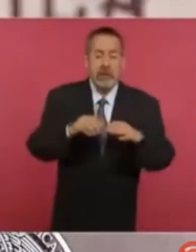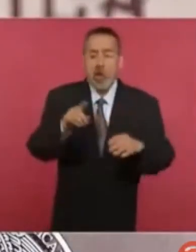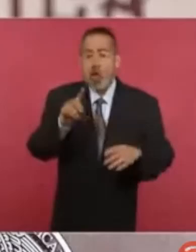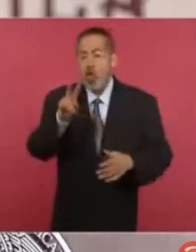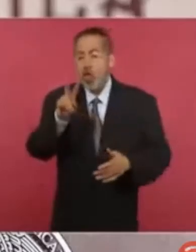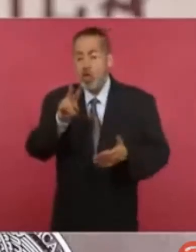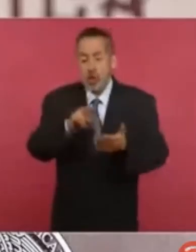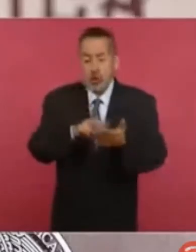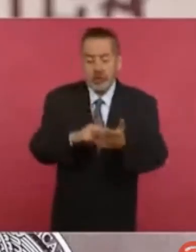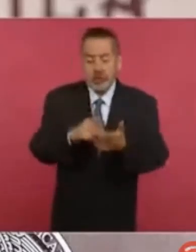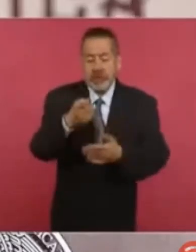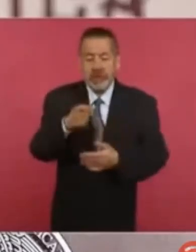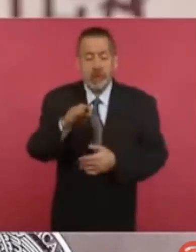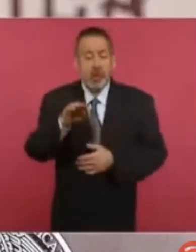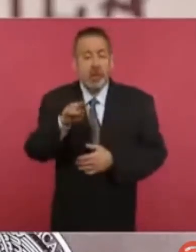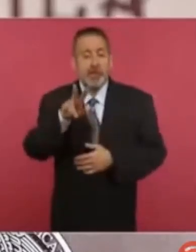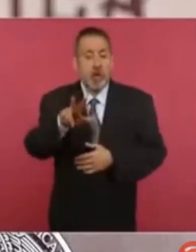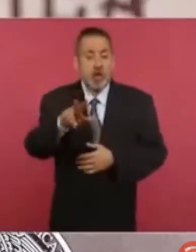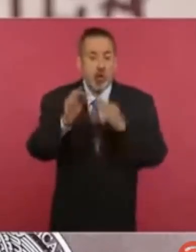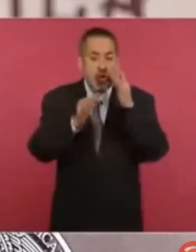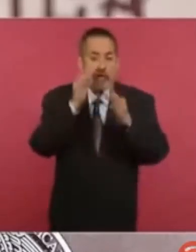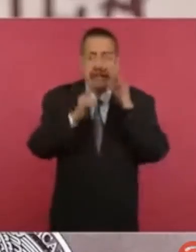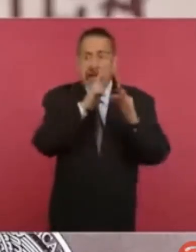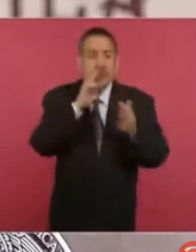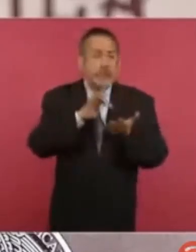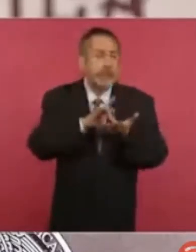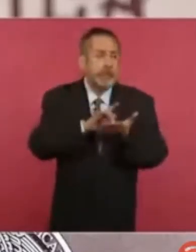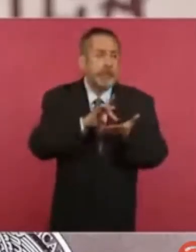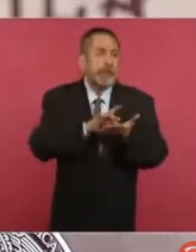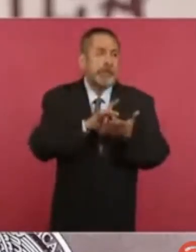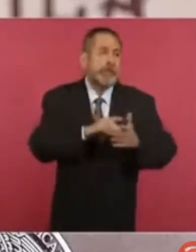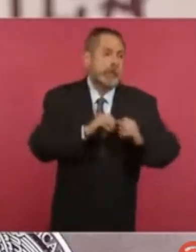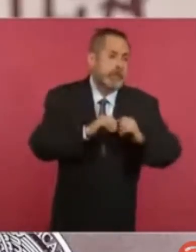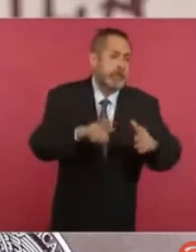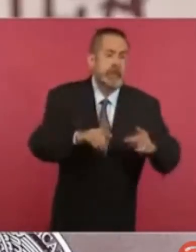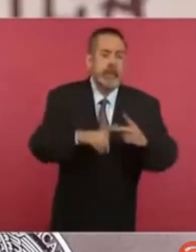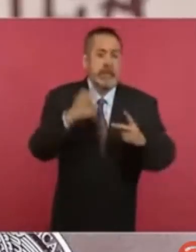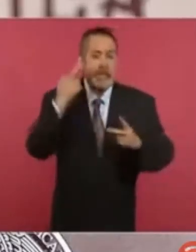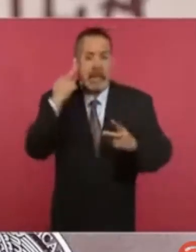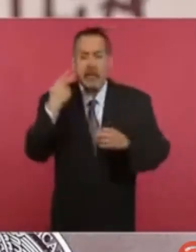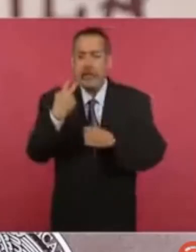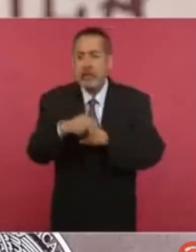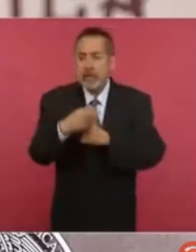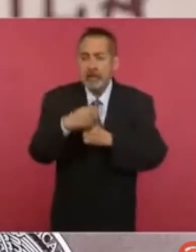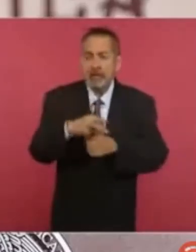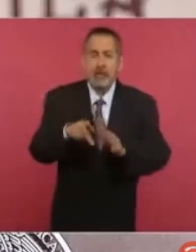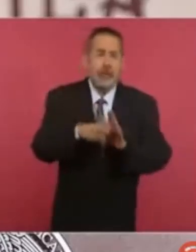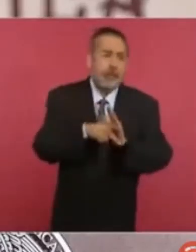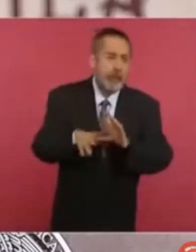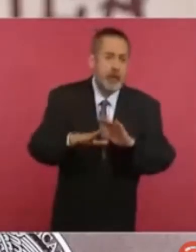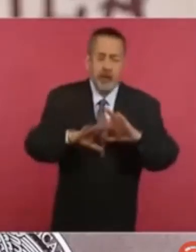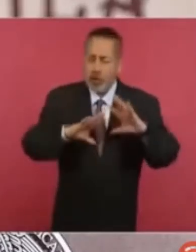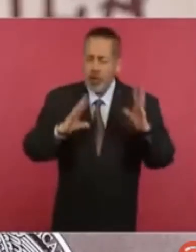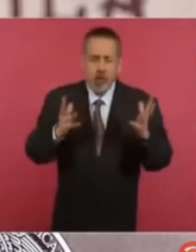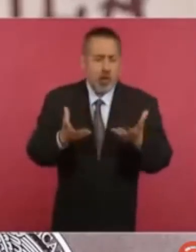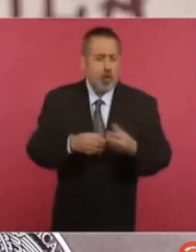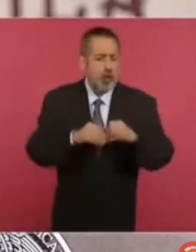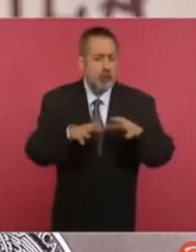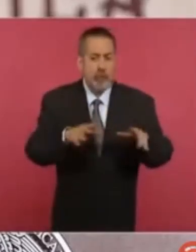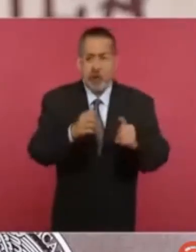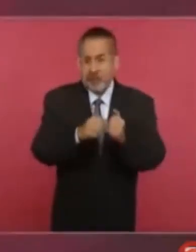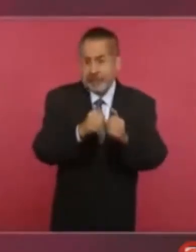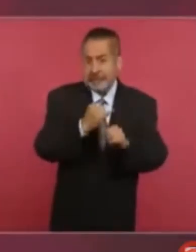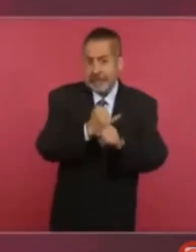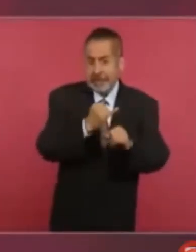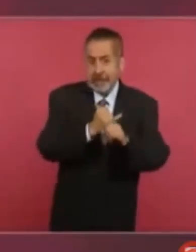2198 notas en medios de comunicación de radio televisión periódicos impresos y también portales digitales